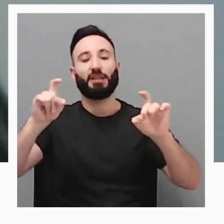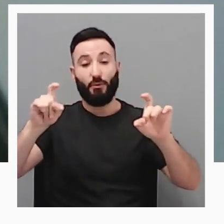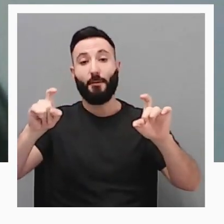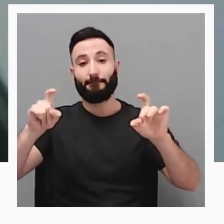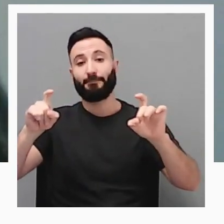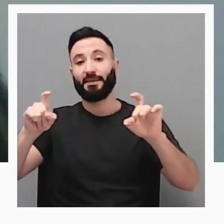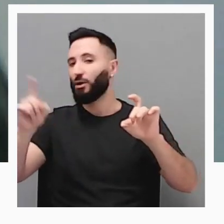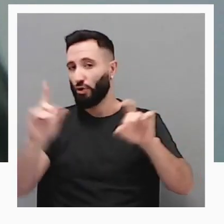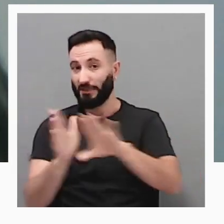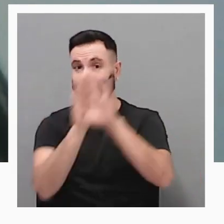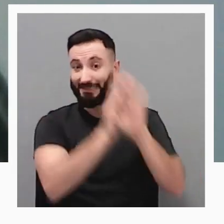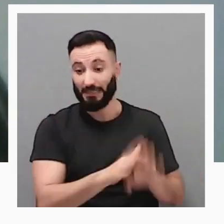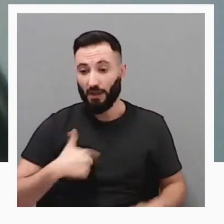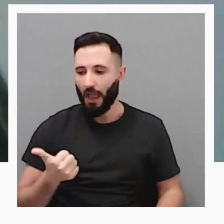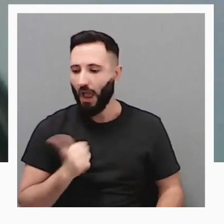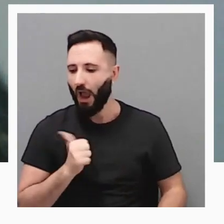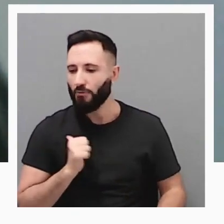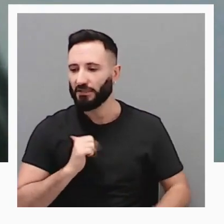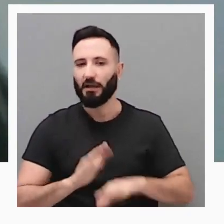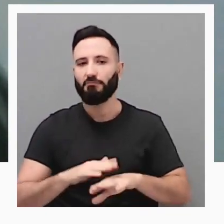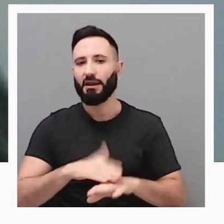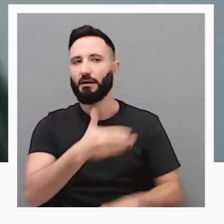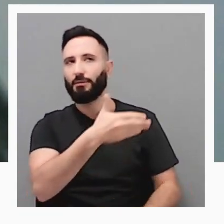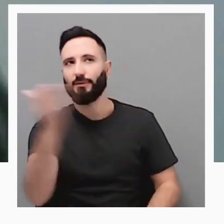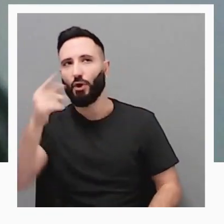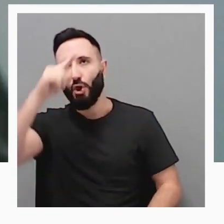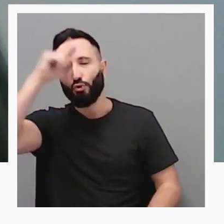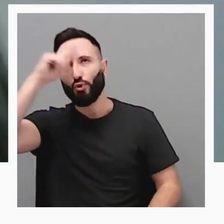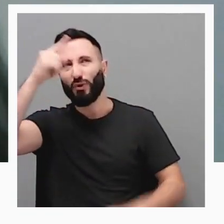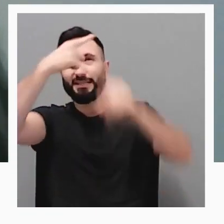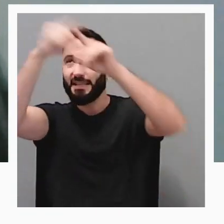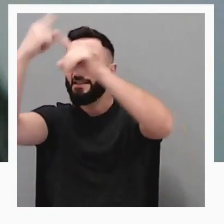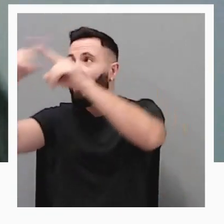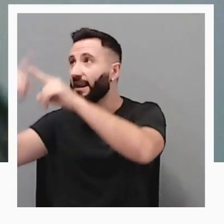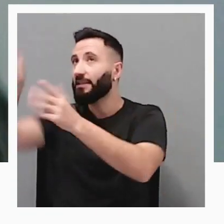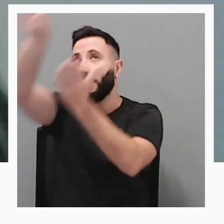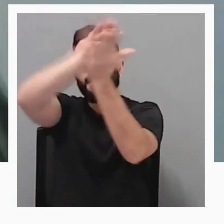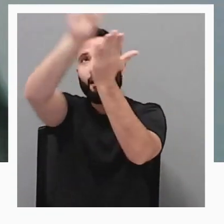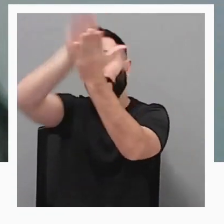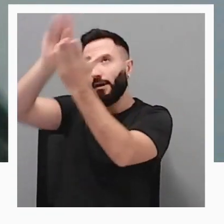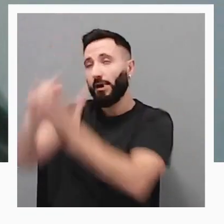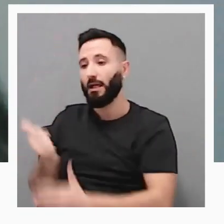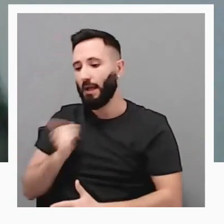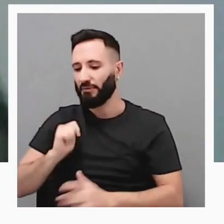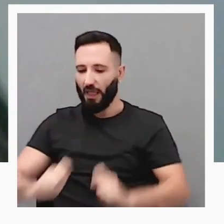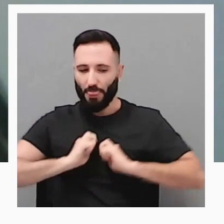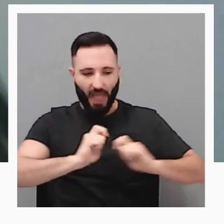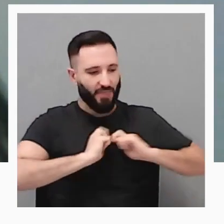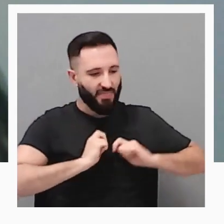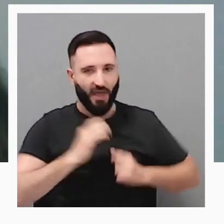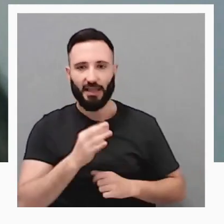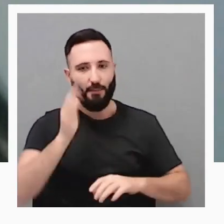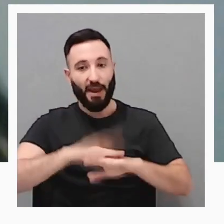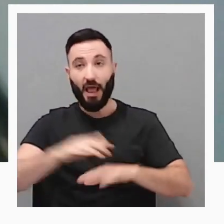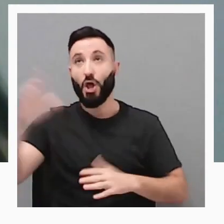sino de aprovechar lo que tienen las culturas de diferente para aportarnos, ¿no? Y permitir que todas sean